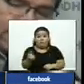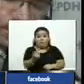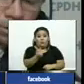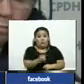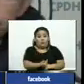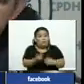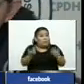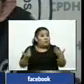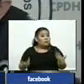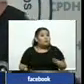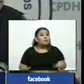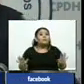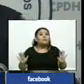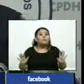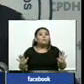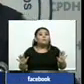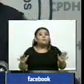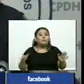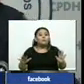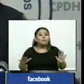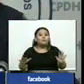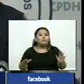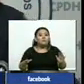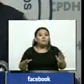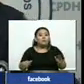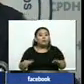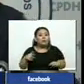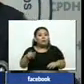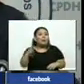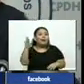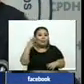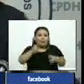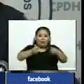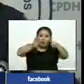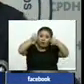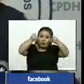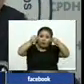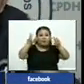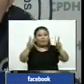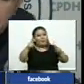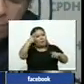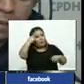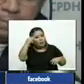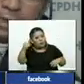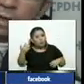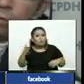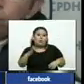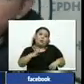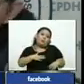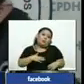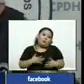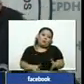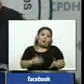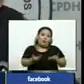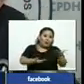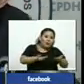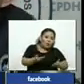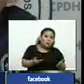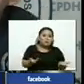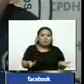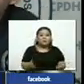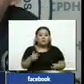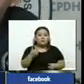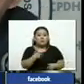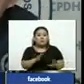que salieron, que son expresos políticos, salieron y tenían tal vez pequeños negocios